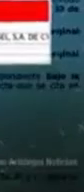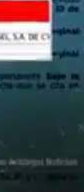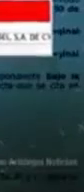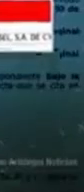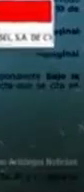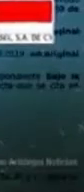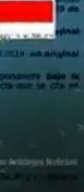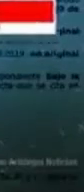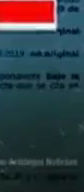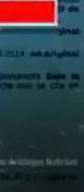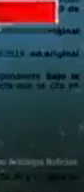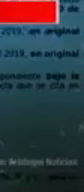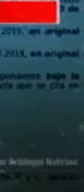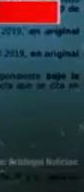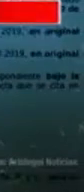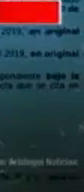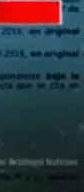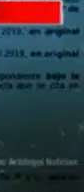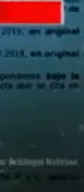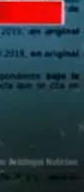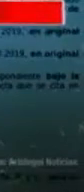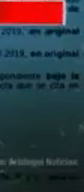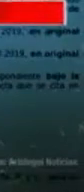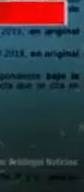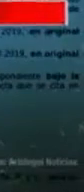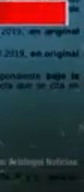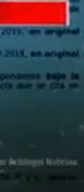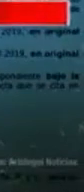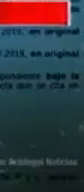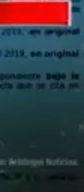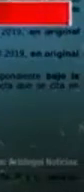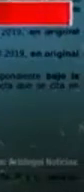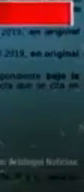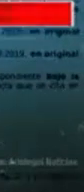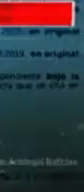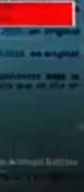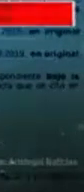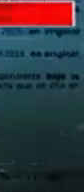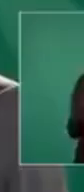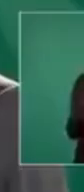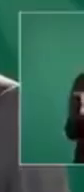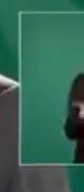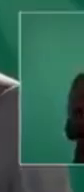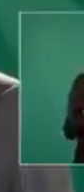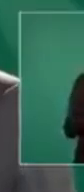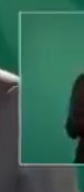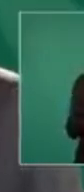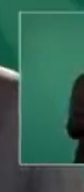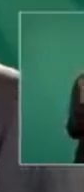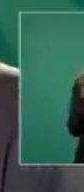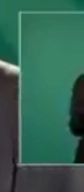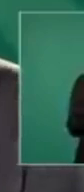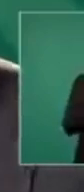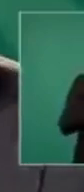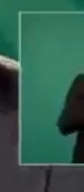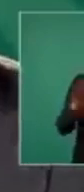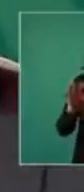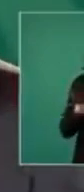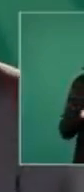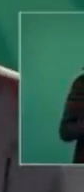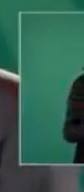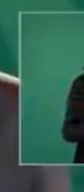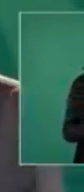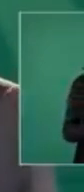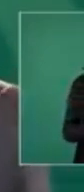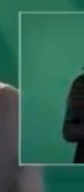contratos Con quienes venden software para espiar teléfonos y cuando esto se dio a conocer Cuál fue la reacción